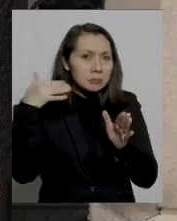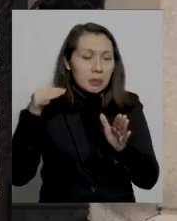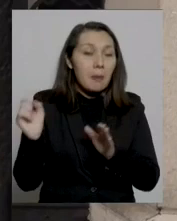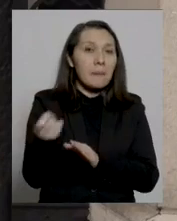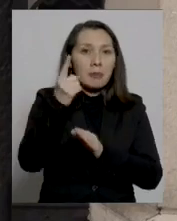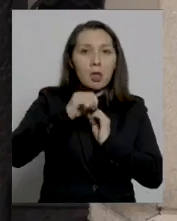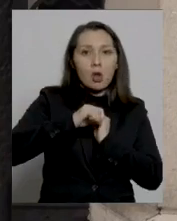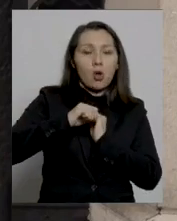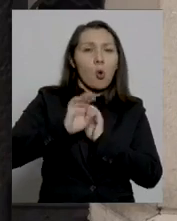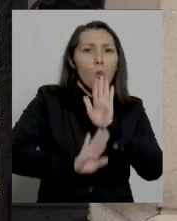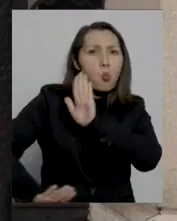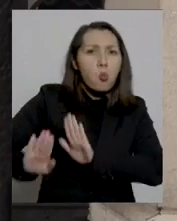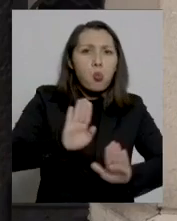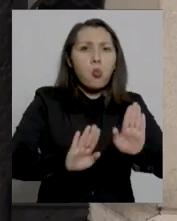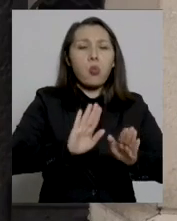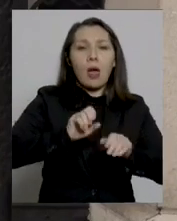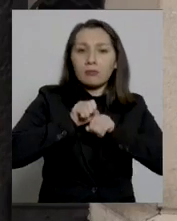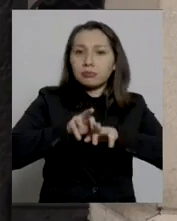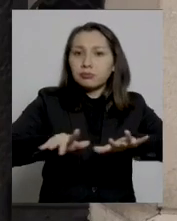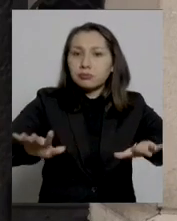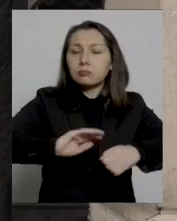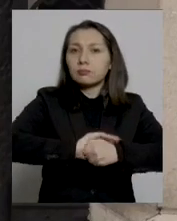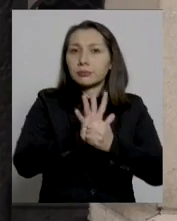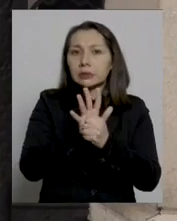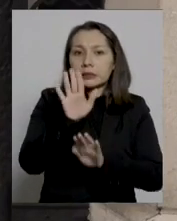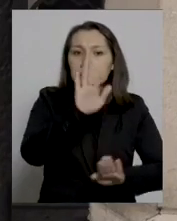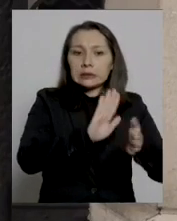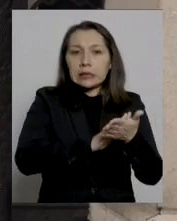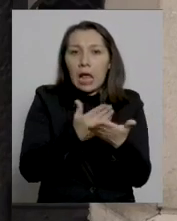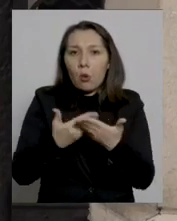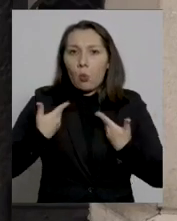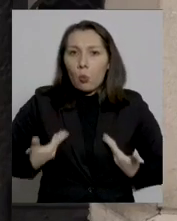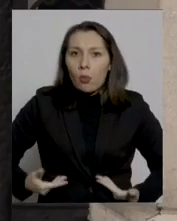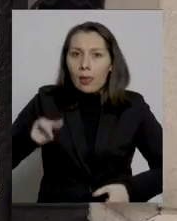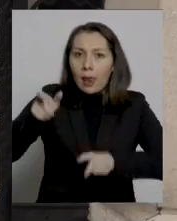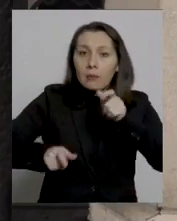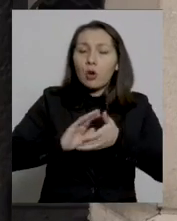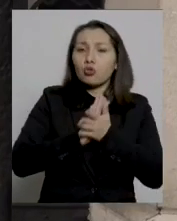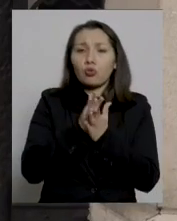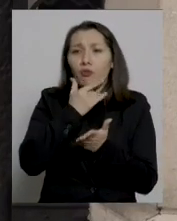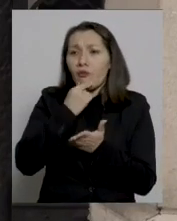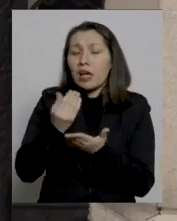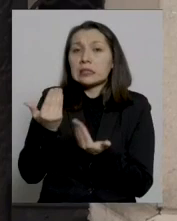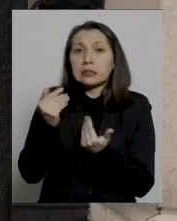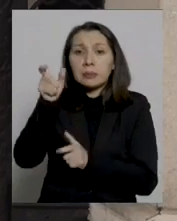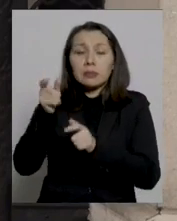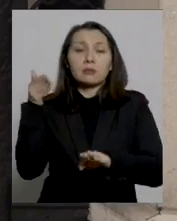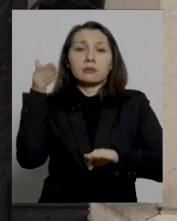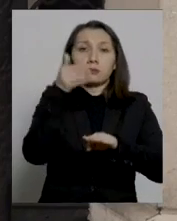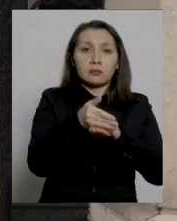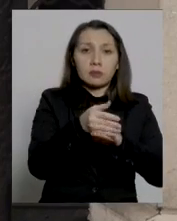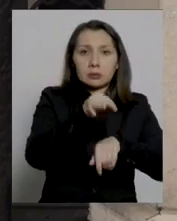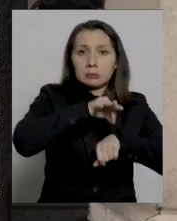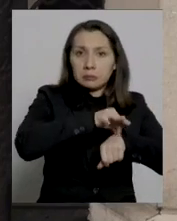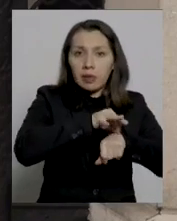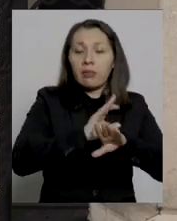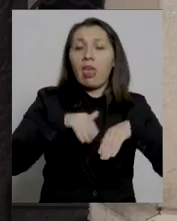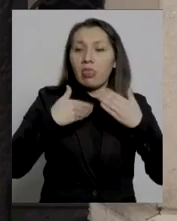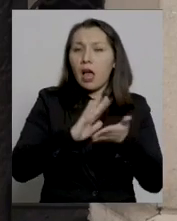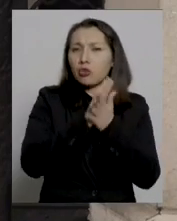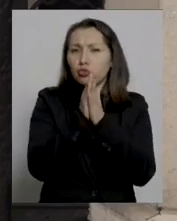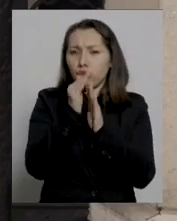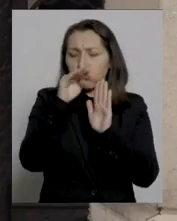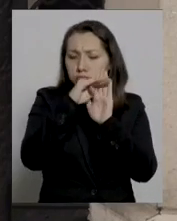la pandemia, cuidar la salud de la gente, darle todas las facilidades a quienes requieren atención, establecer todas las